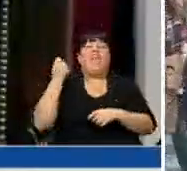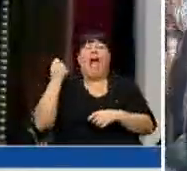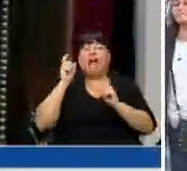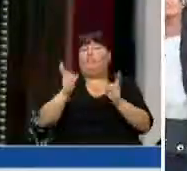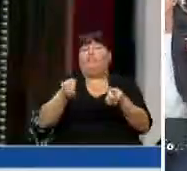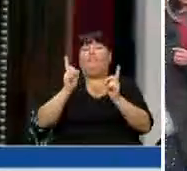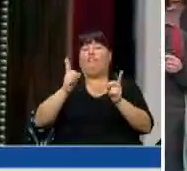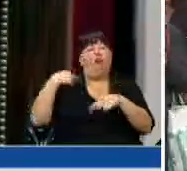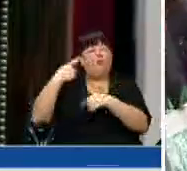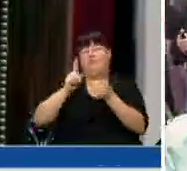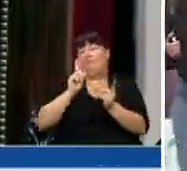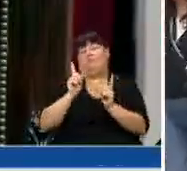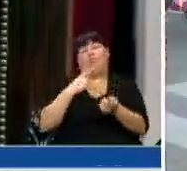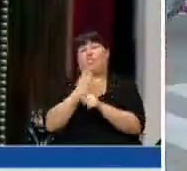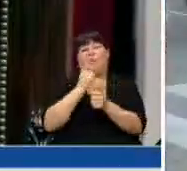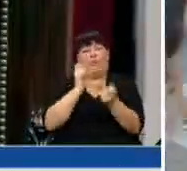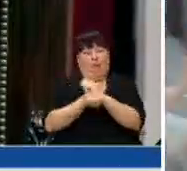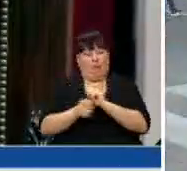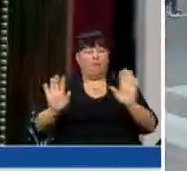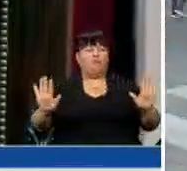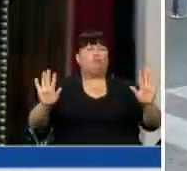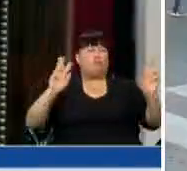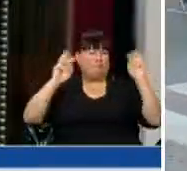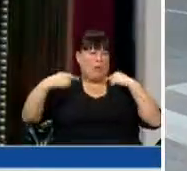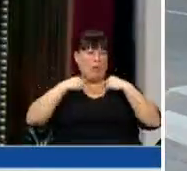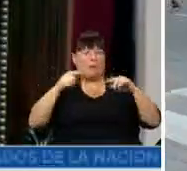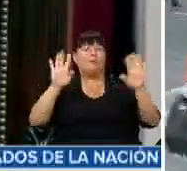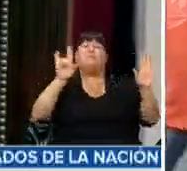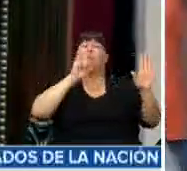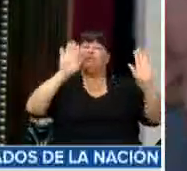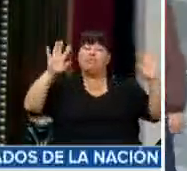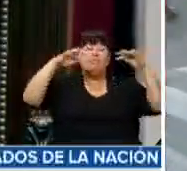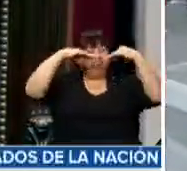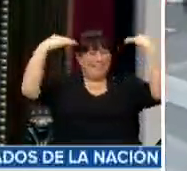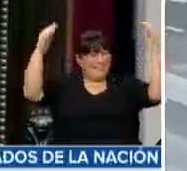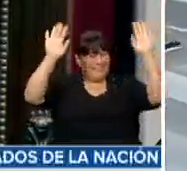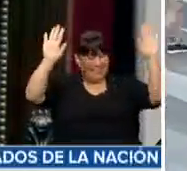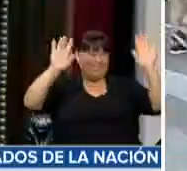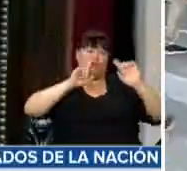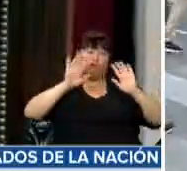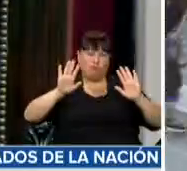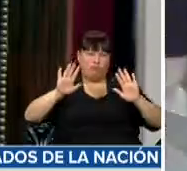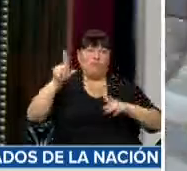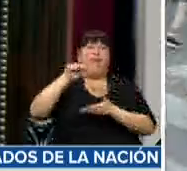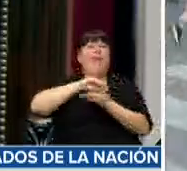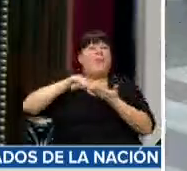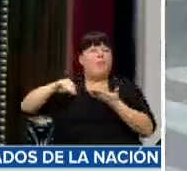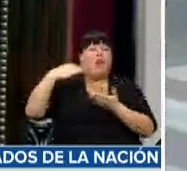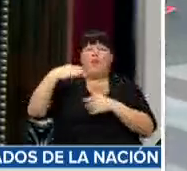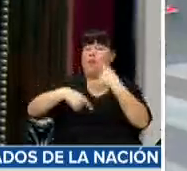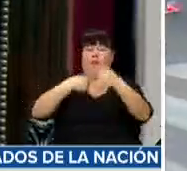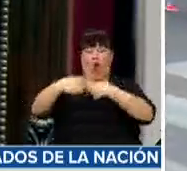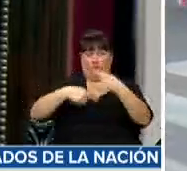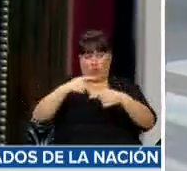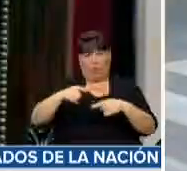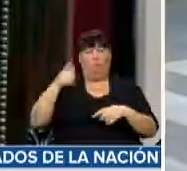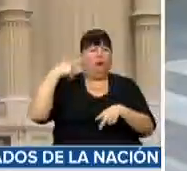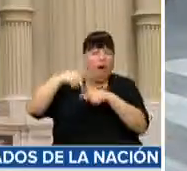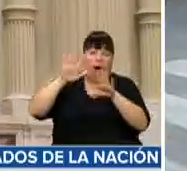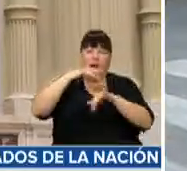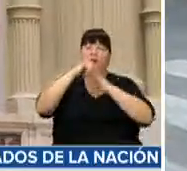siempre silenci a ver a ver a ver a ver pido Silencio en las gradas el diputado tiene que continuar y les pido que los